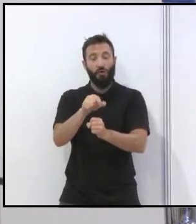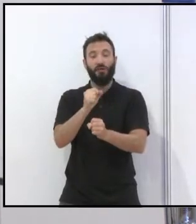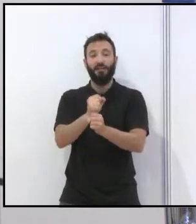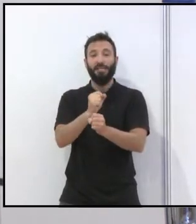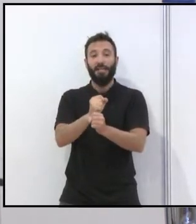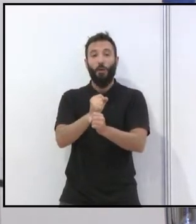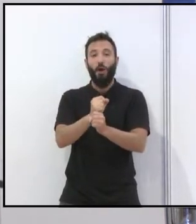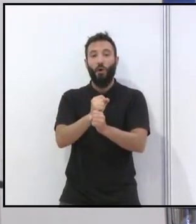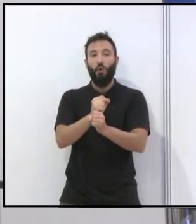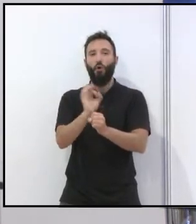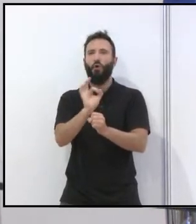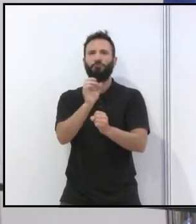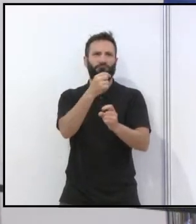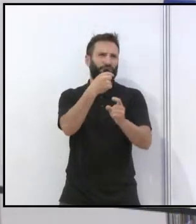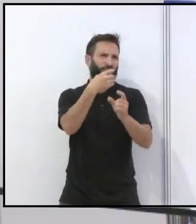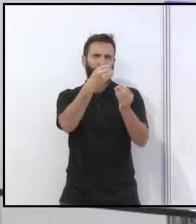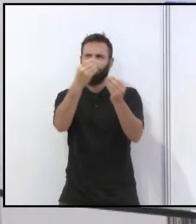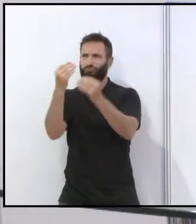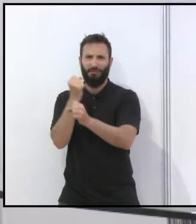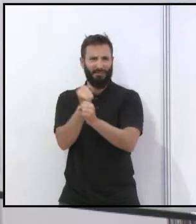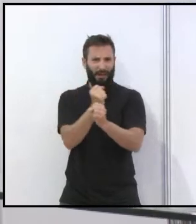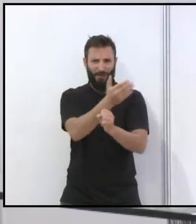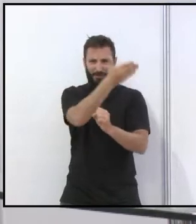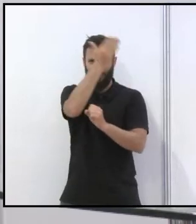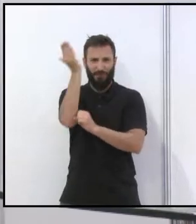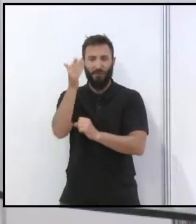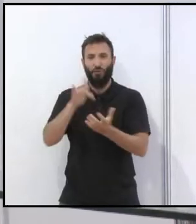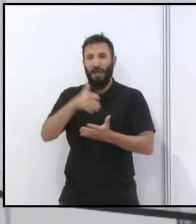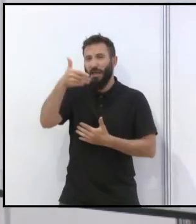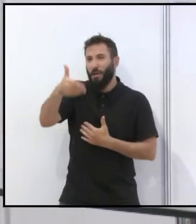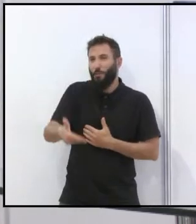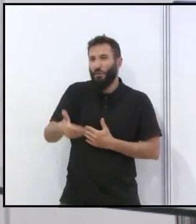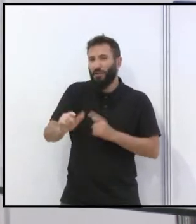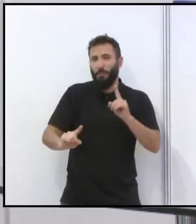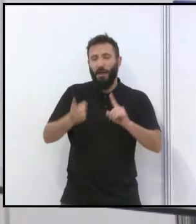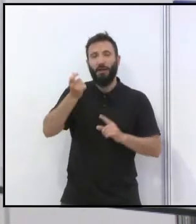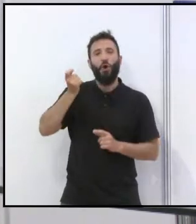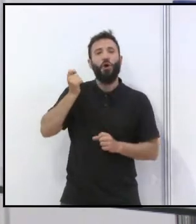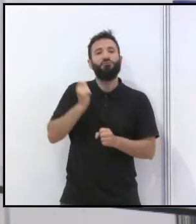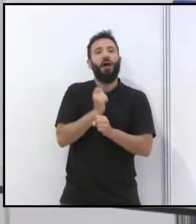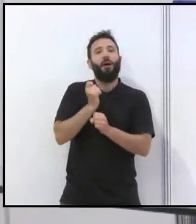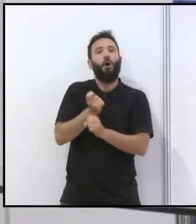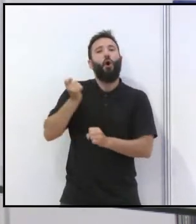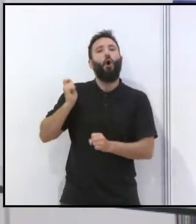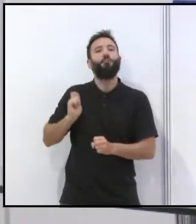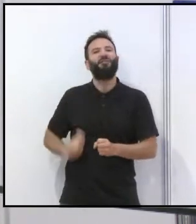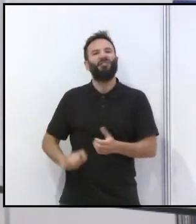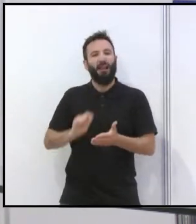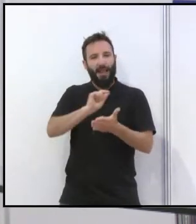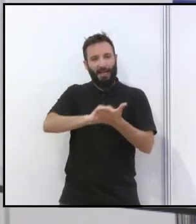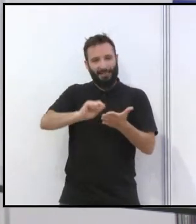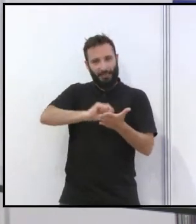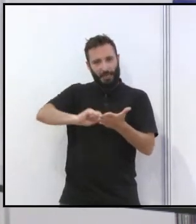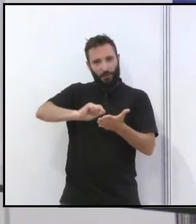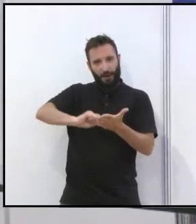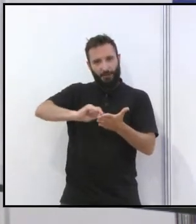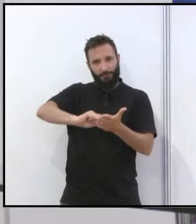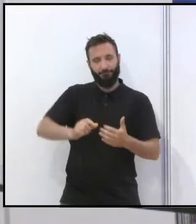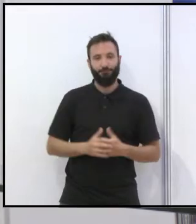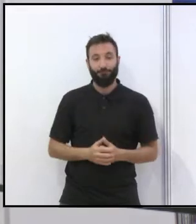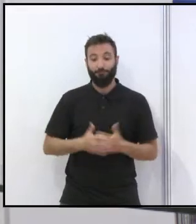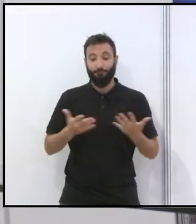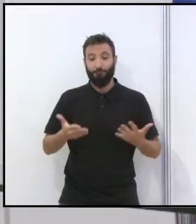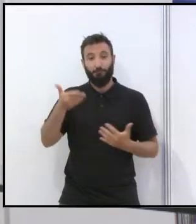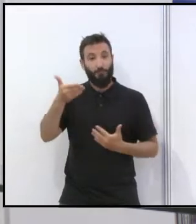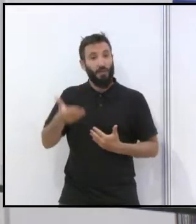esas, de las muchas tareas, una de las más importantes, en la que se revela el oficio de escribir, ¿no? Muy